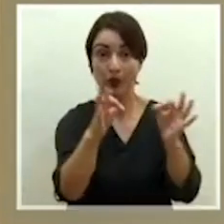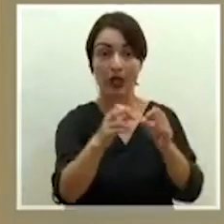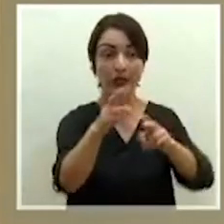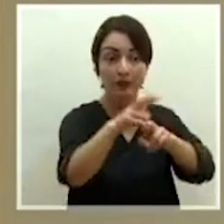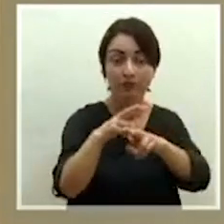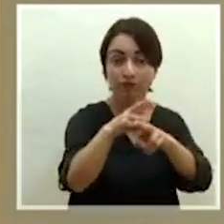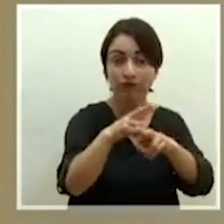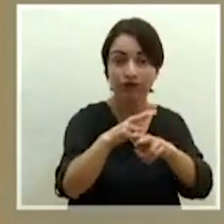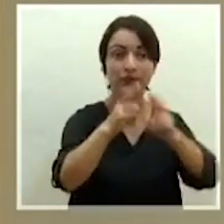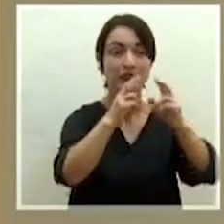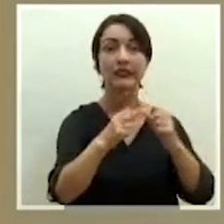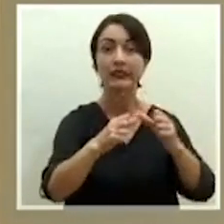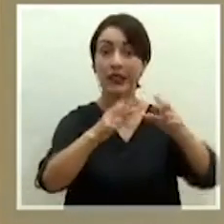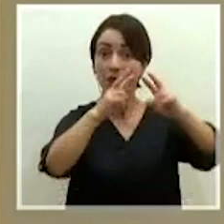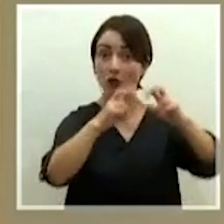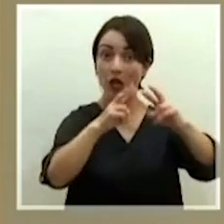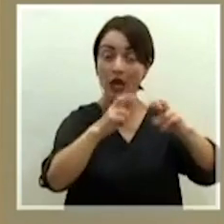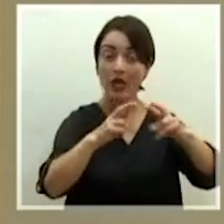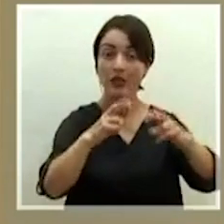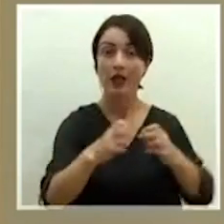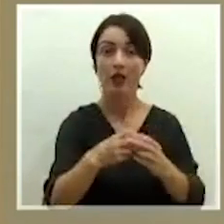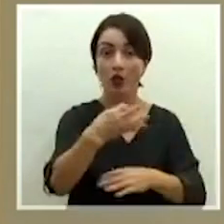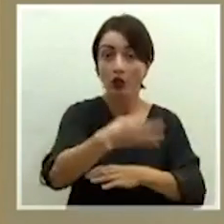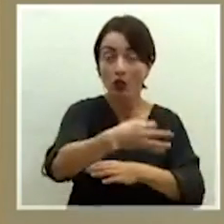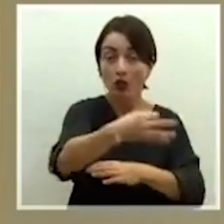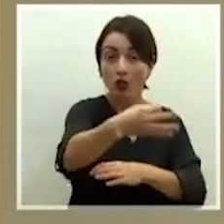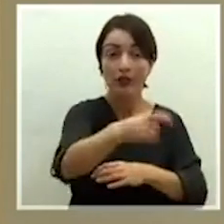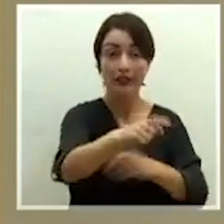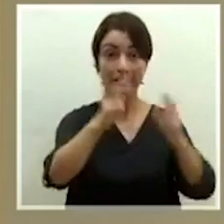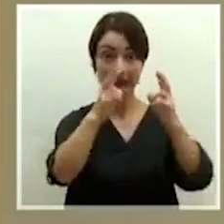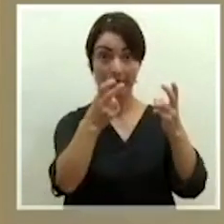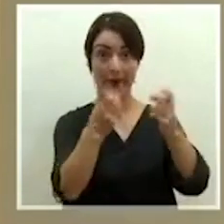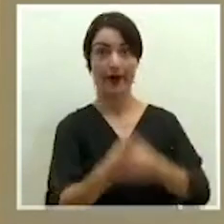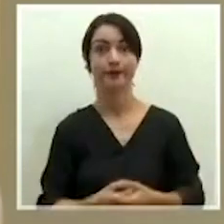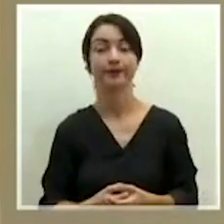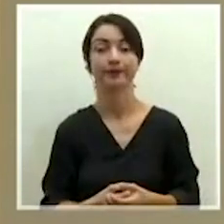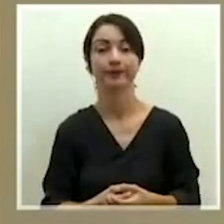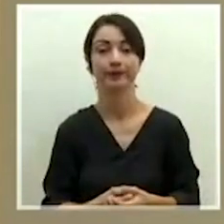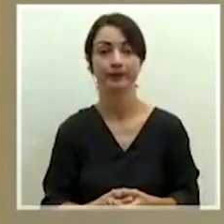estaríamos analizando estrictamente y diariamente ese tema.